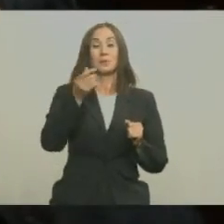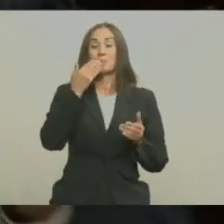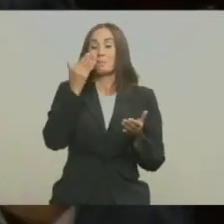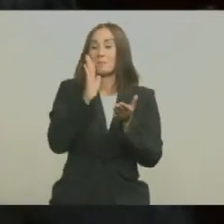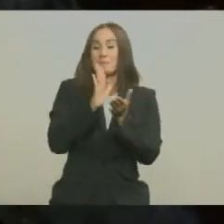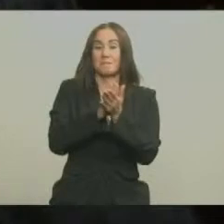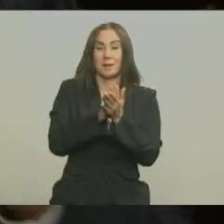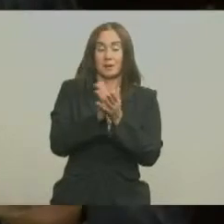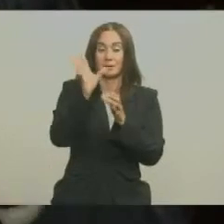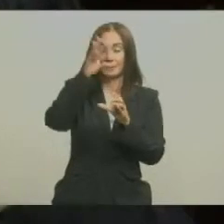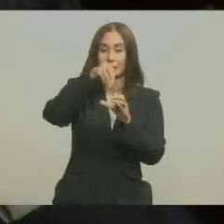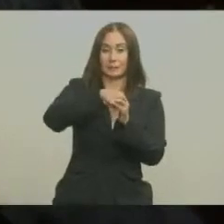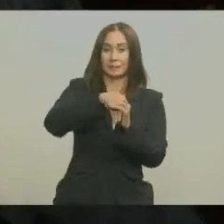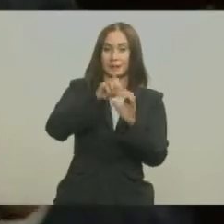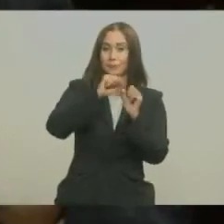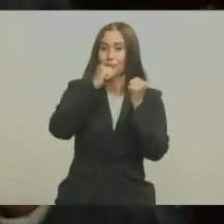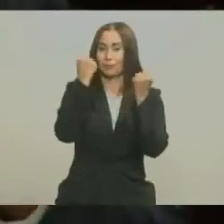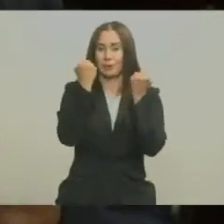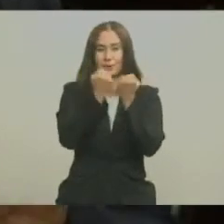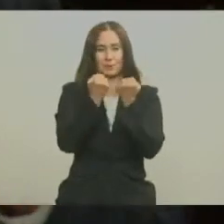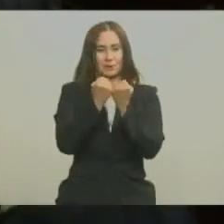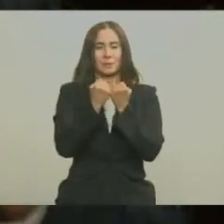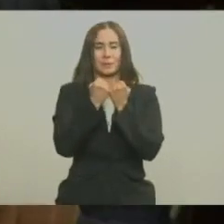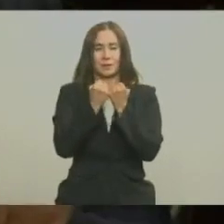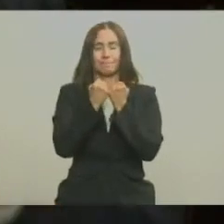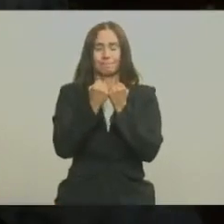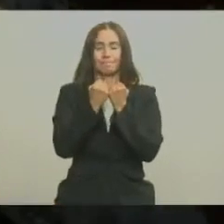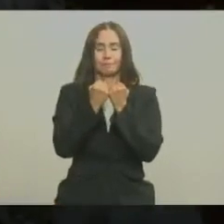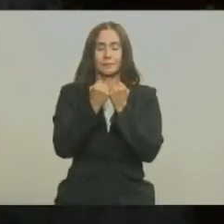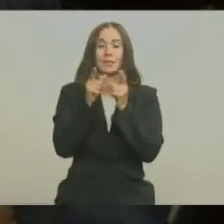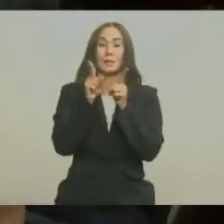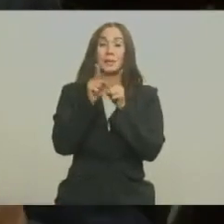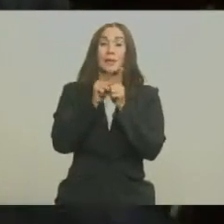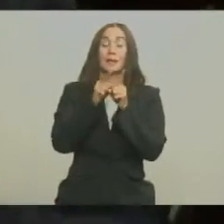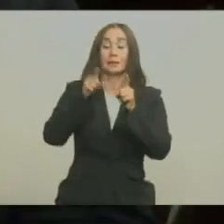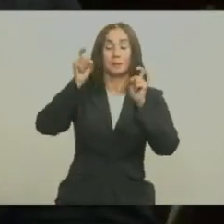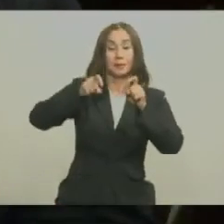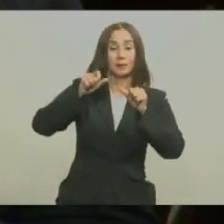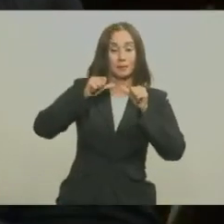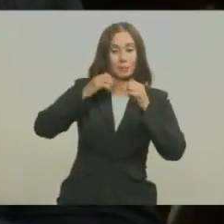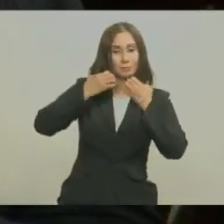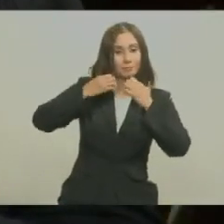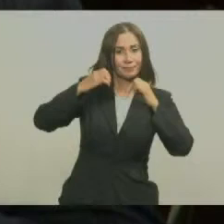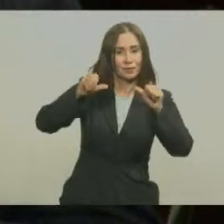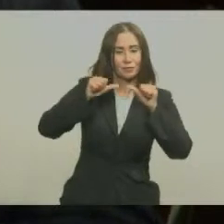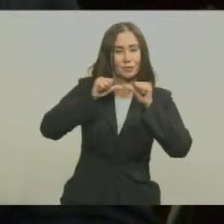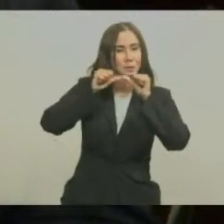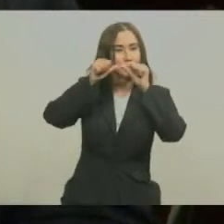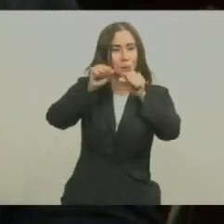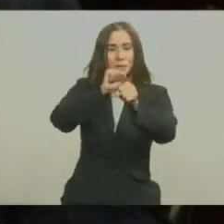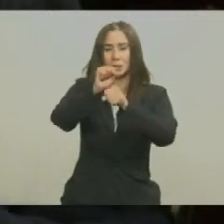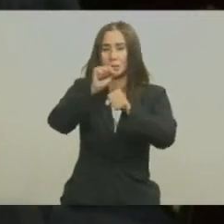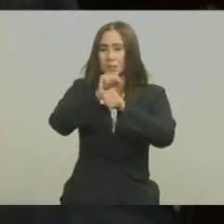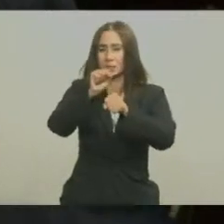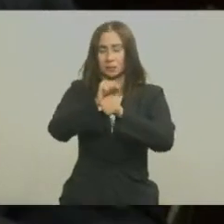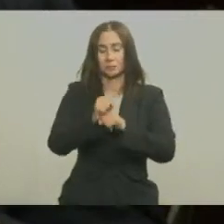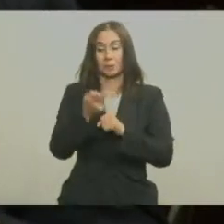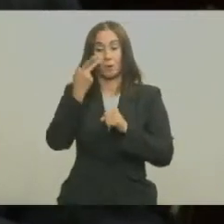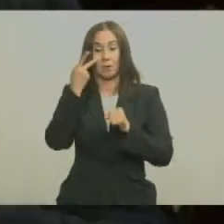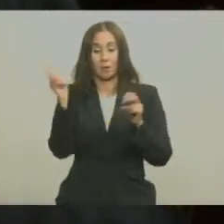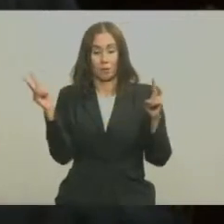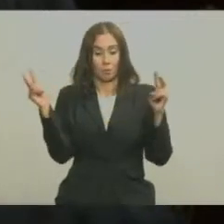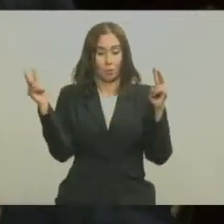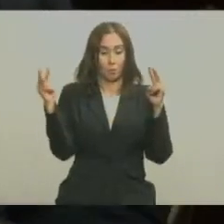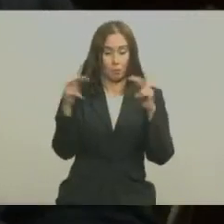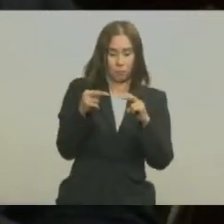está en la sociedad abajo, que también, presidente, tenemos que combatir, porque nos encontramos,